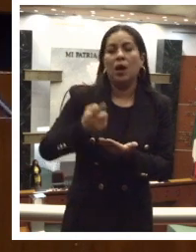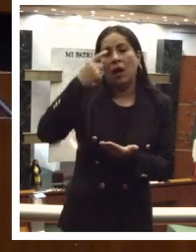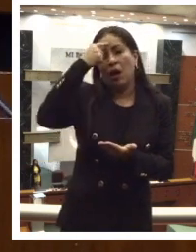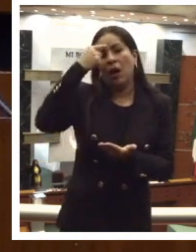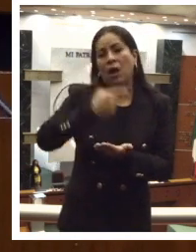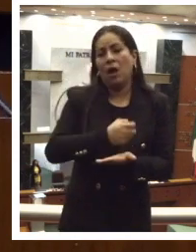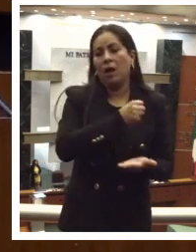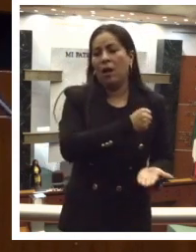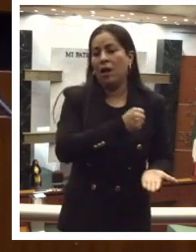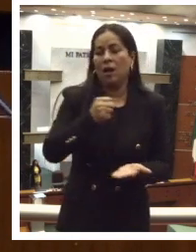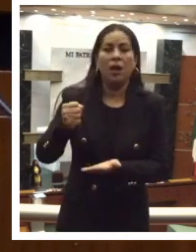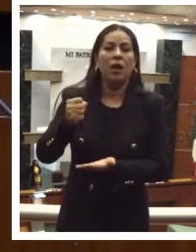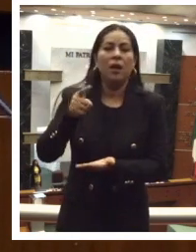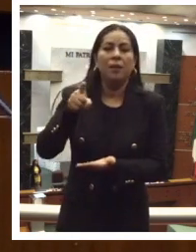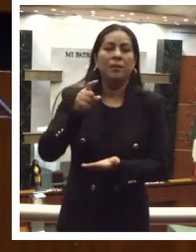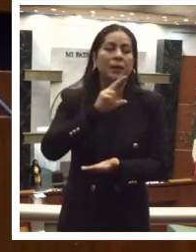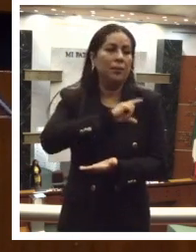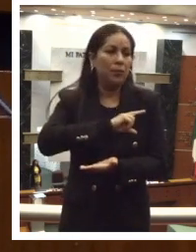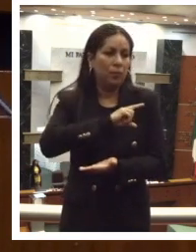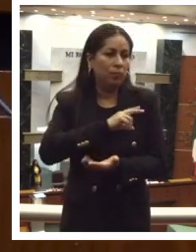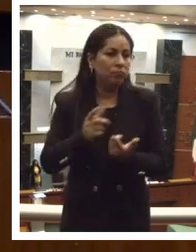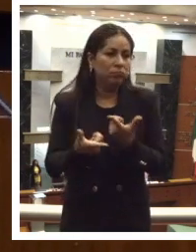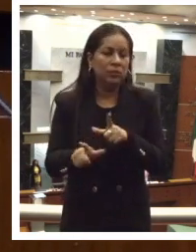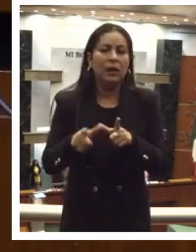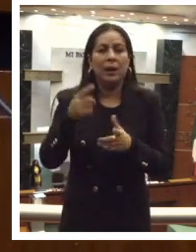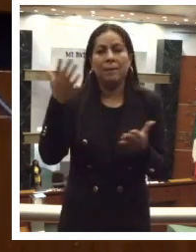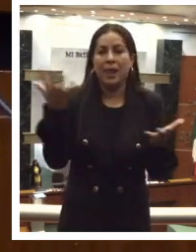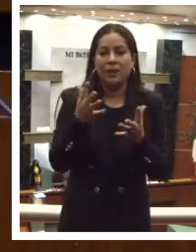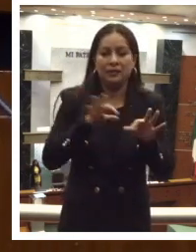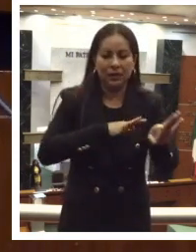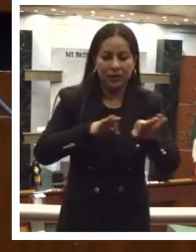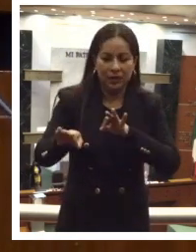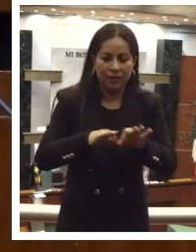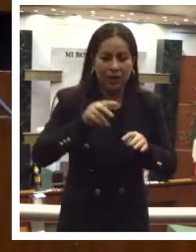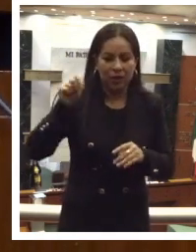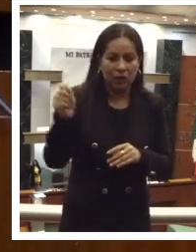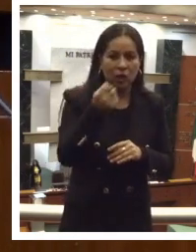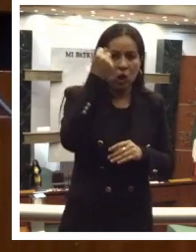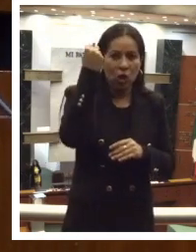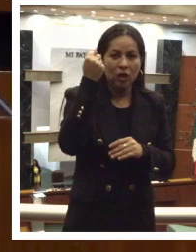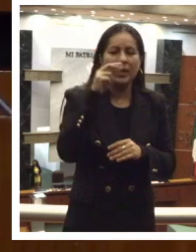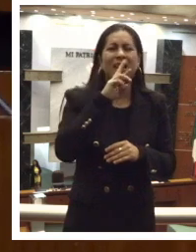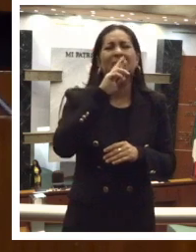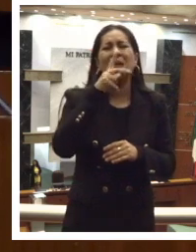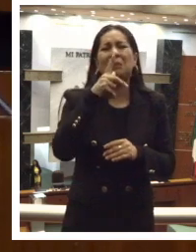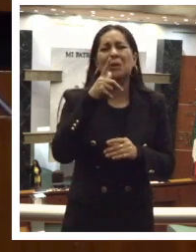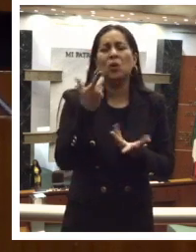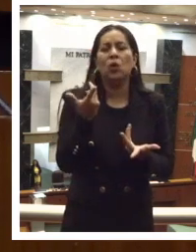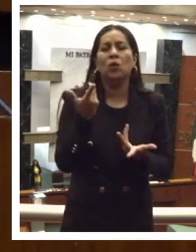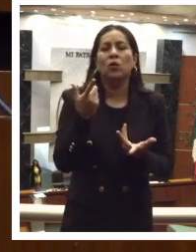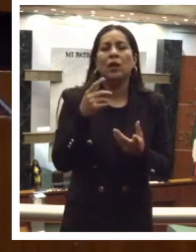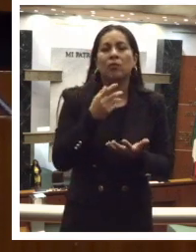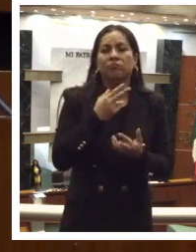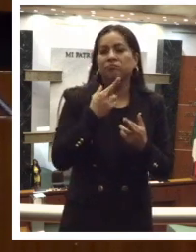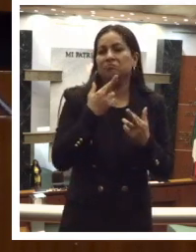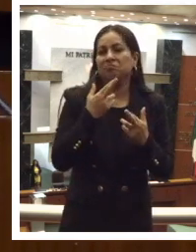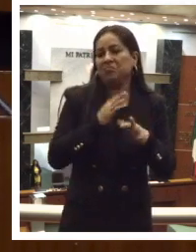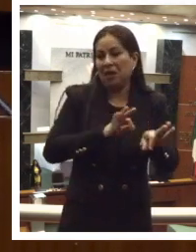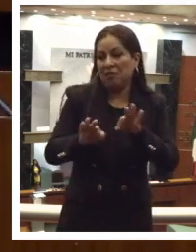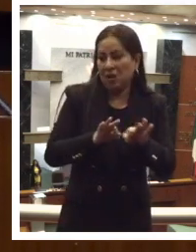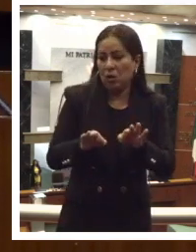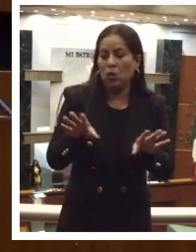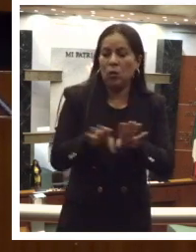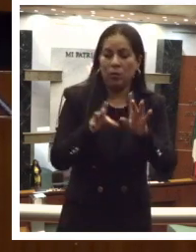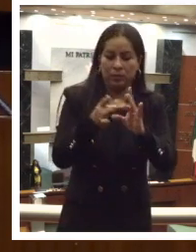las inversiones públicas y privadas para generar empleo y tecnología que mejoren su capacidad productiva. Como